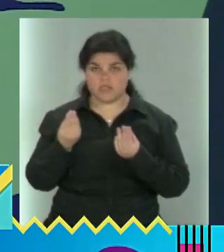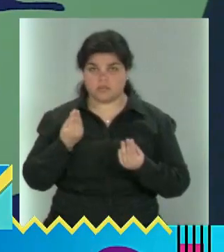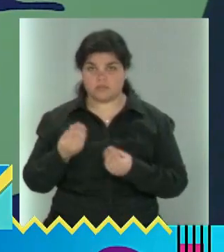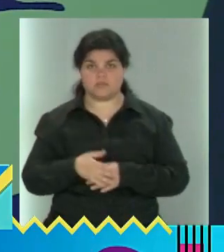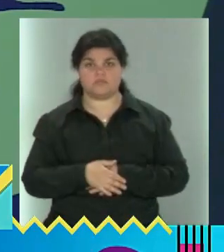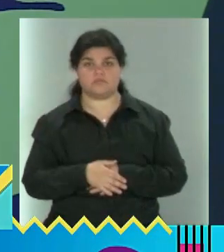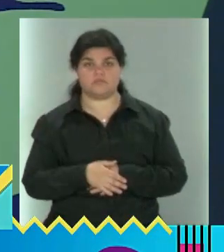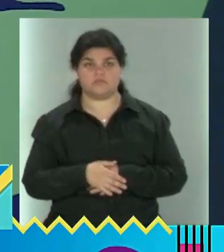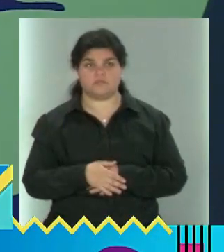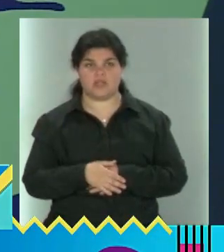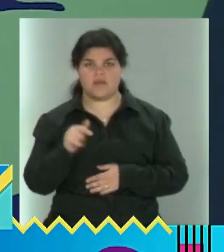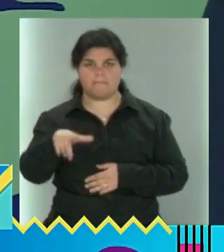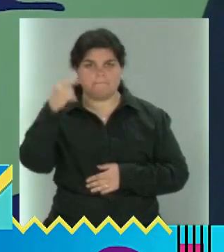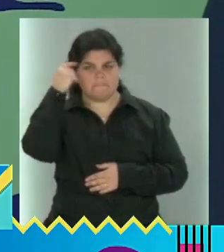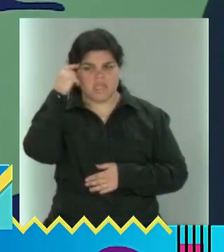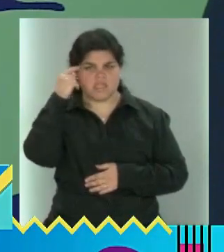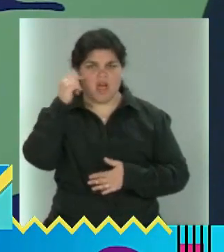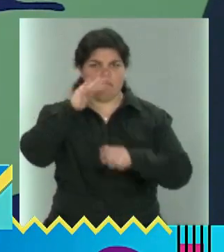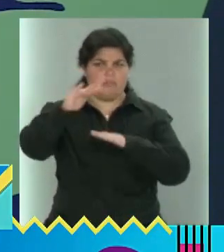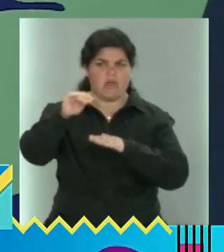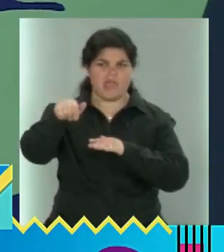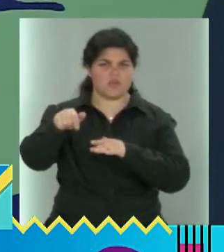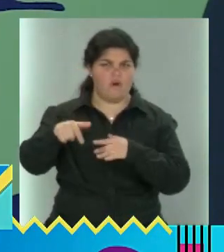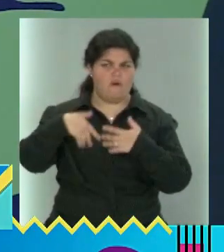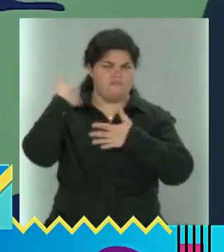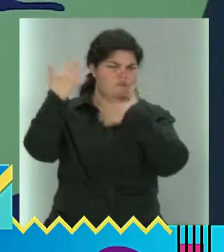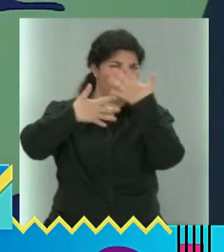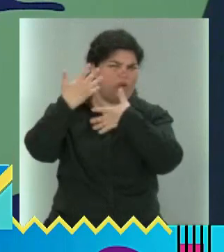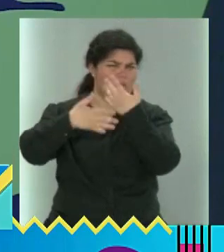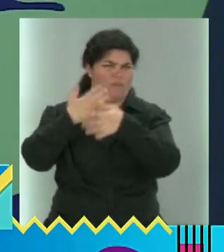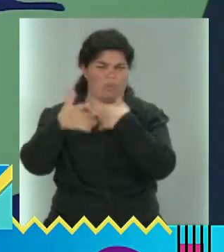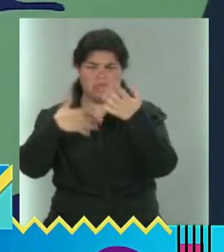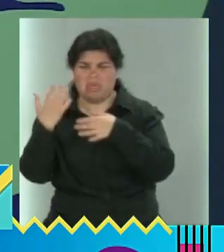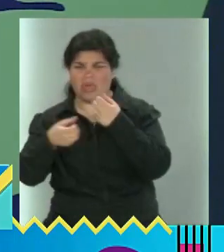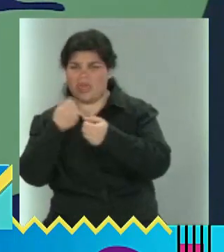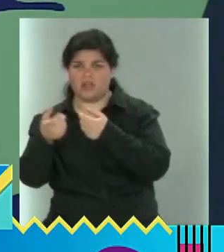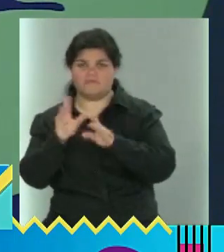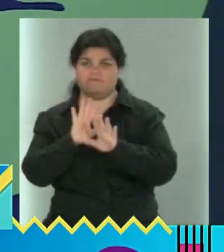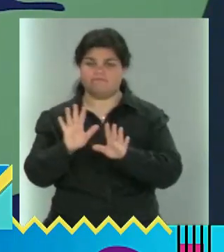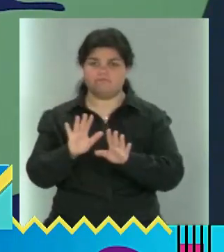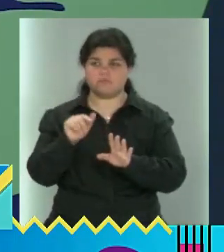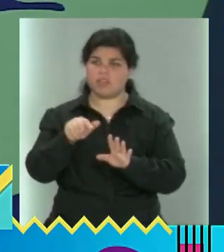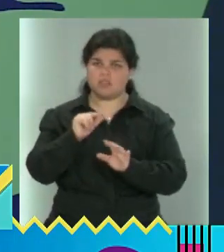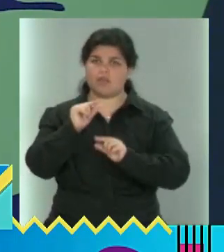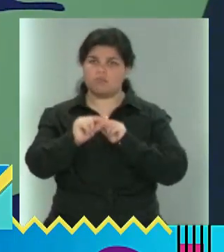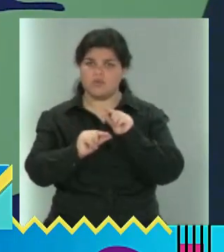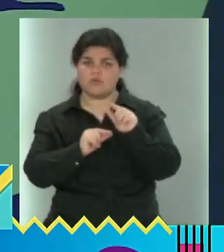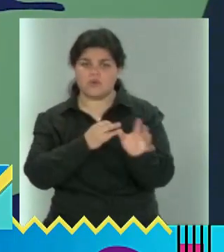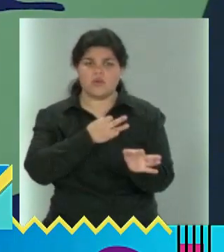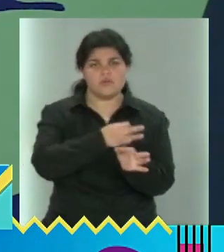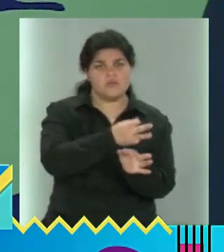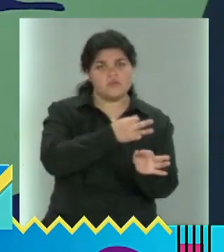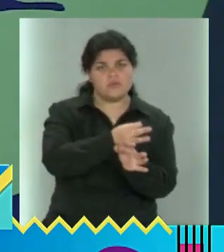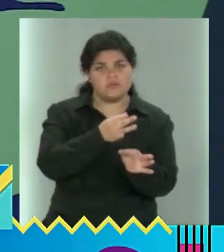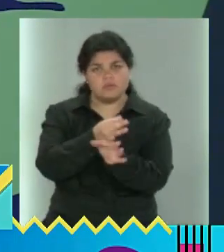que era violento y todo lo contrario. Y eso se ha podido empezar a difundir que no. Y que,